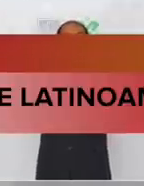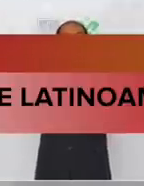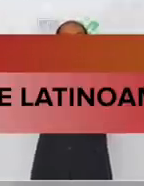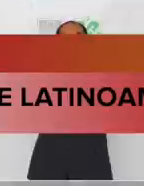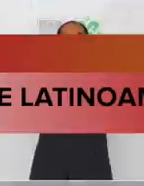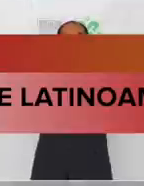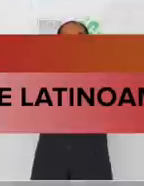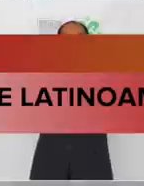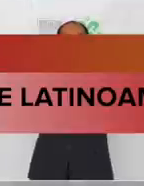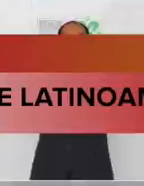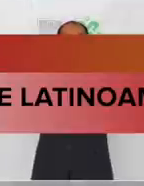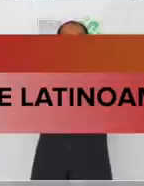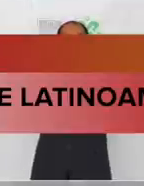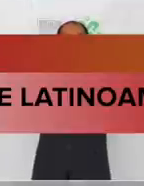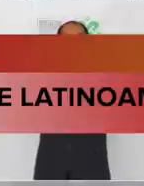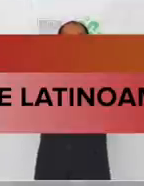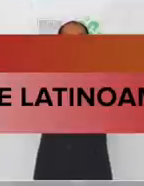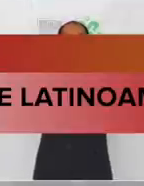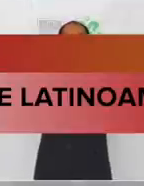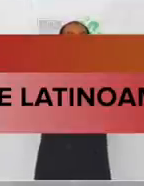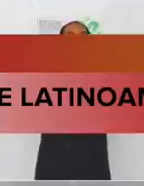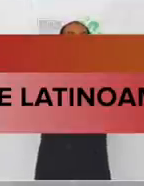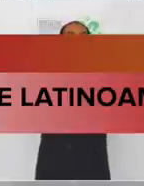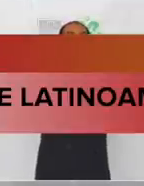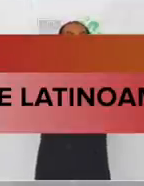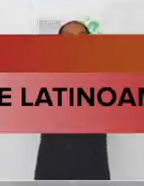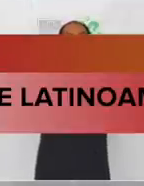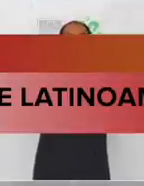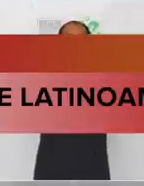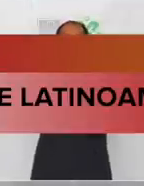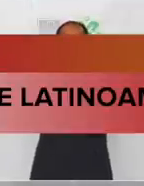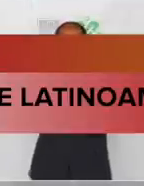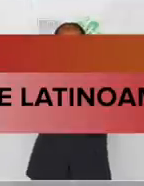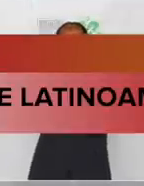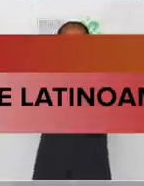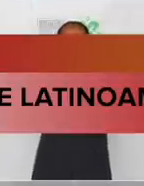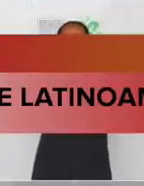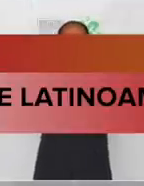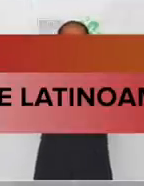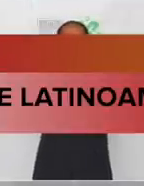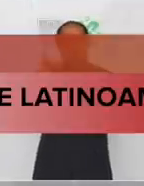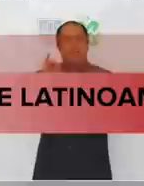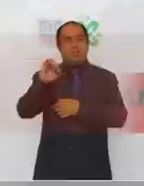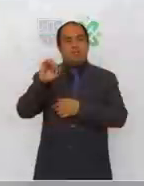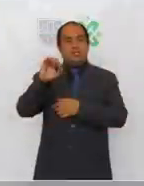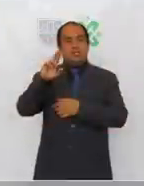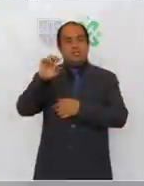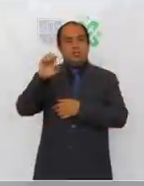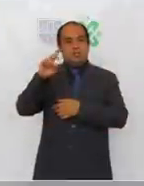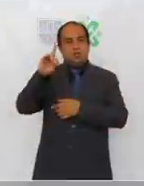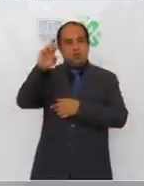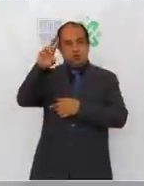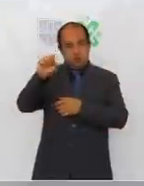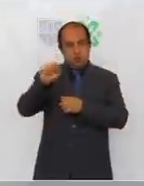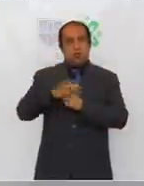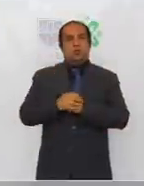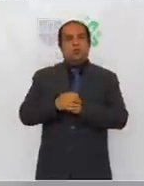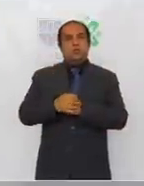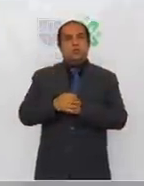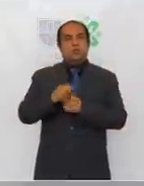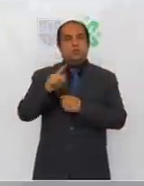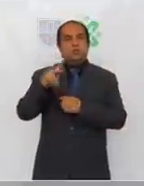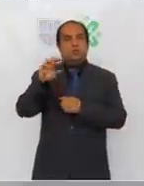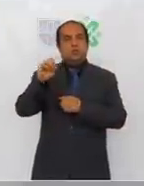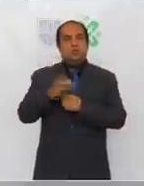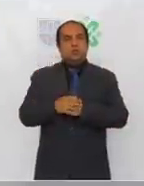años colaborando en el gobierno de la Ciudad de México en residuos sólidos. Entonces, se seleccionaron tecnologías